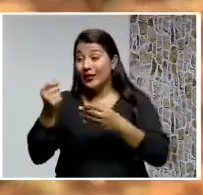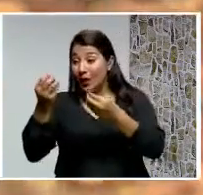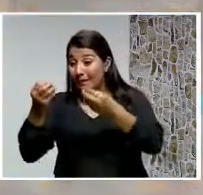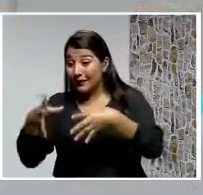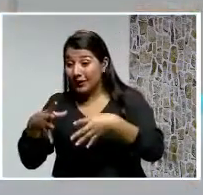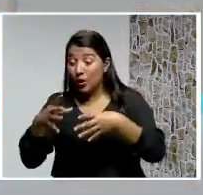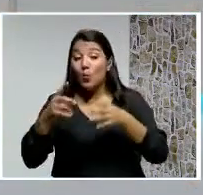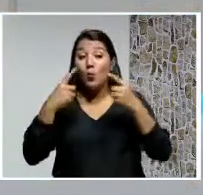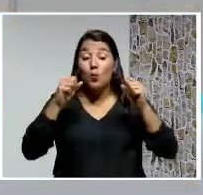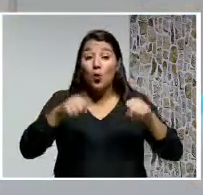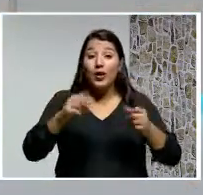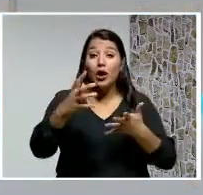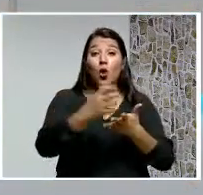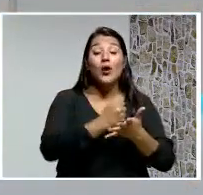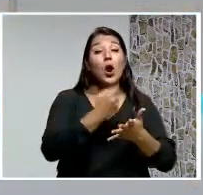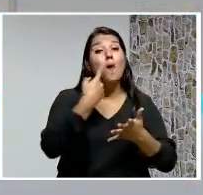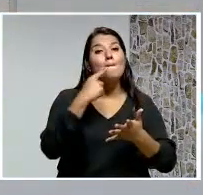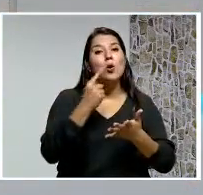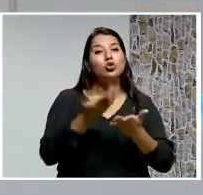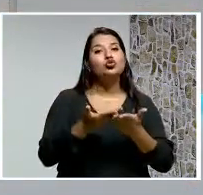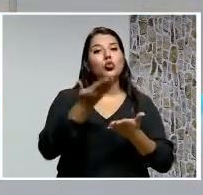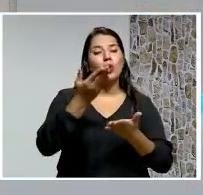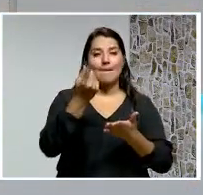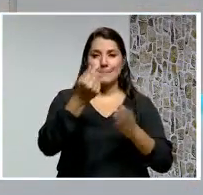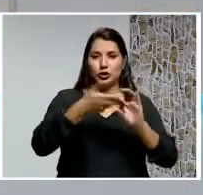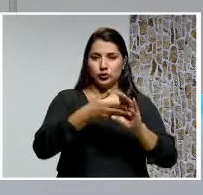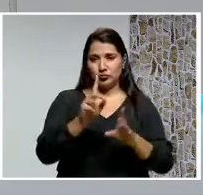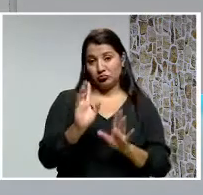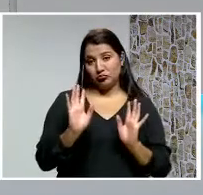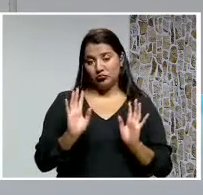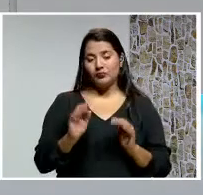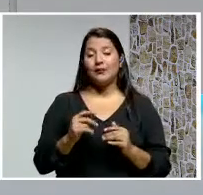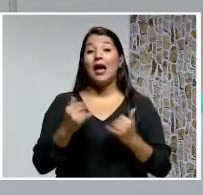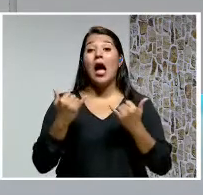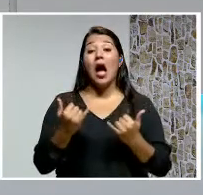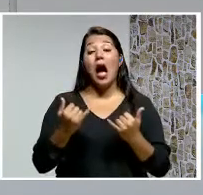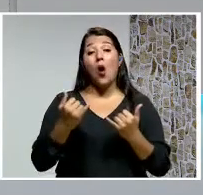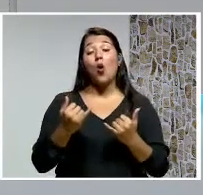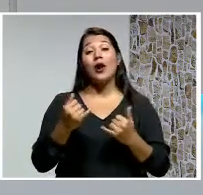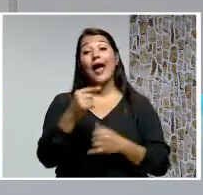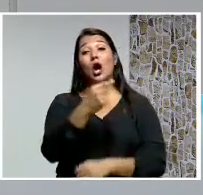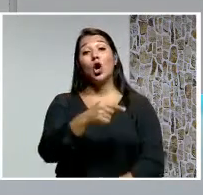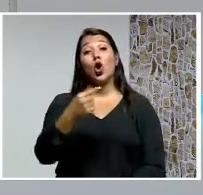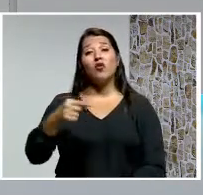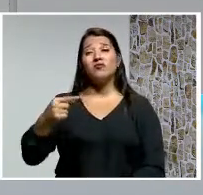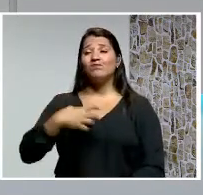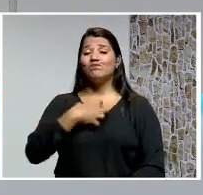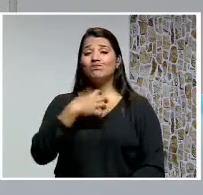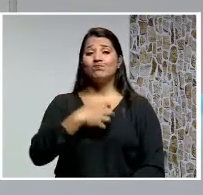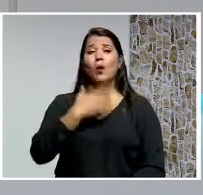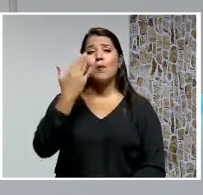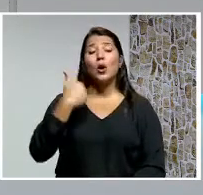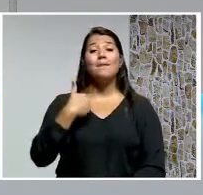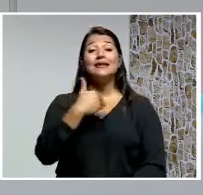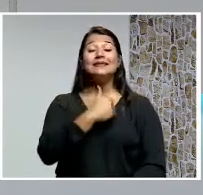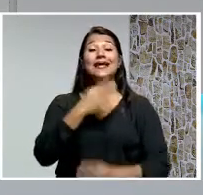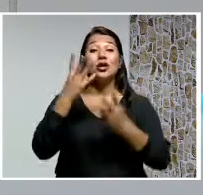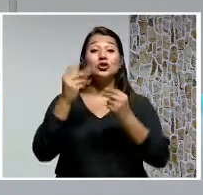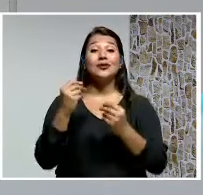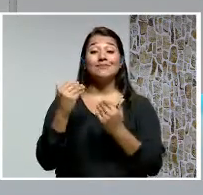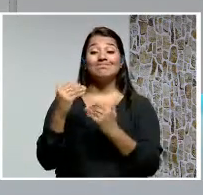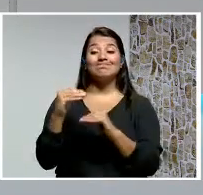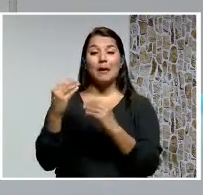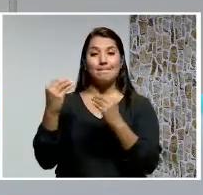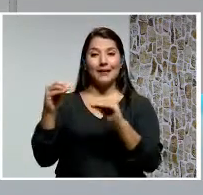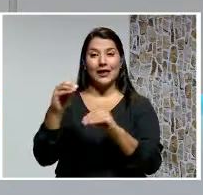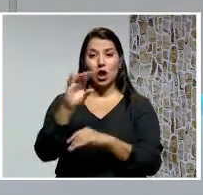4 años. Y los comerciantes del Depósito Libre de Golfito se quejan de que Hacienda le limitó la venta de 89